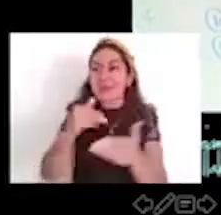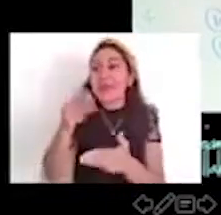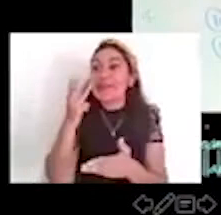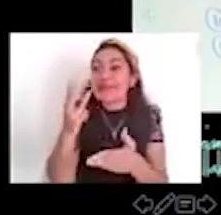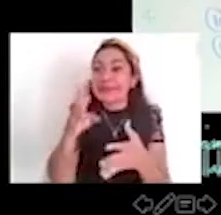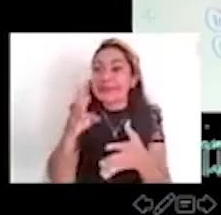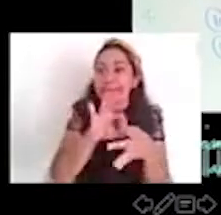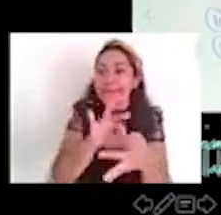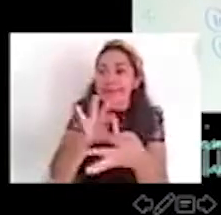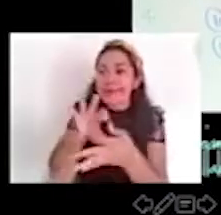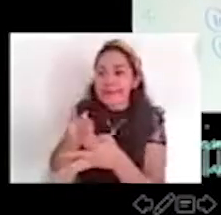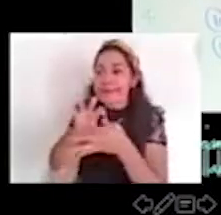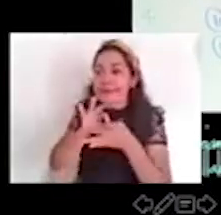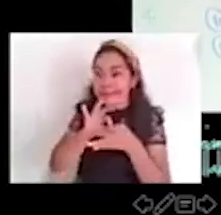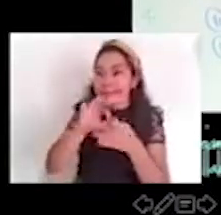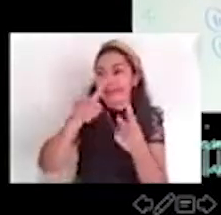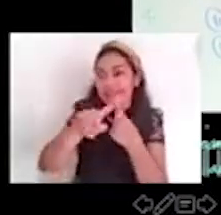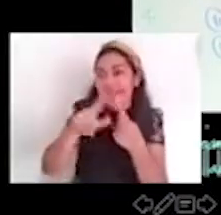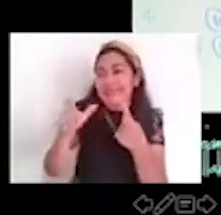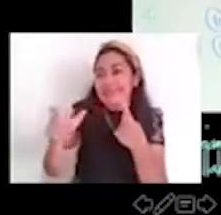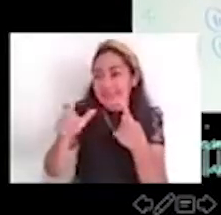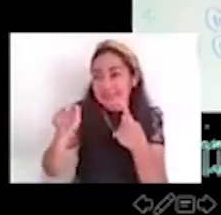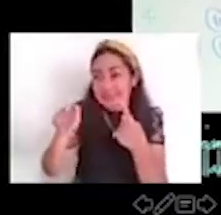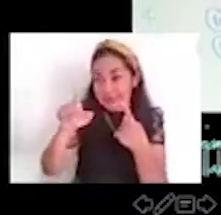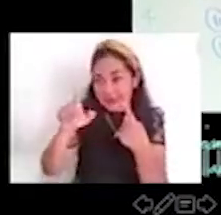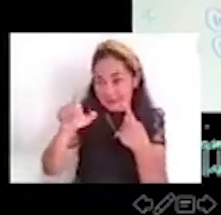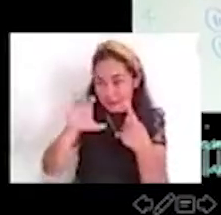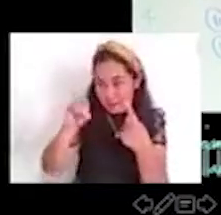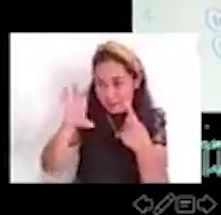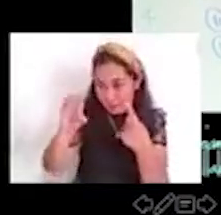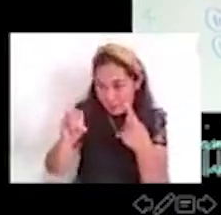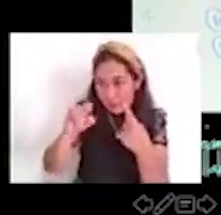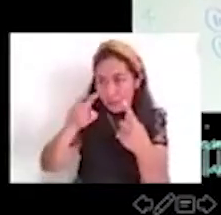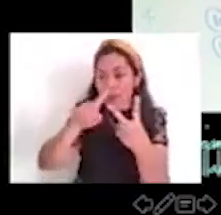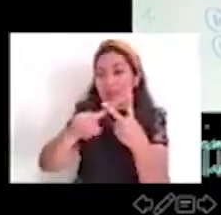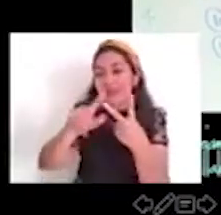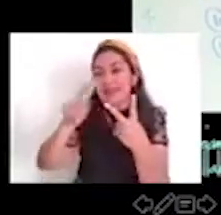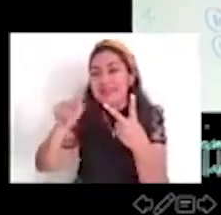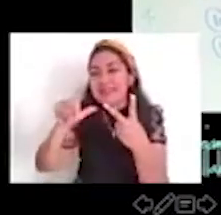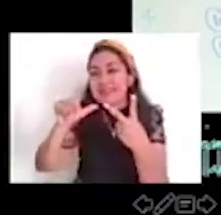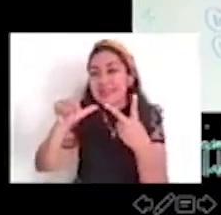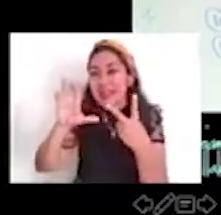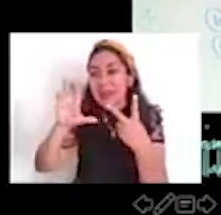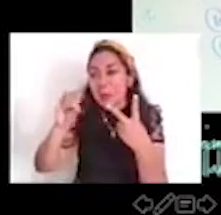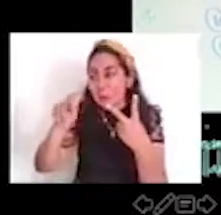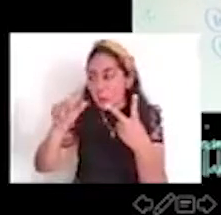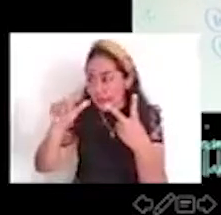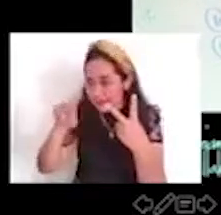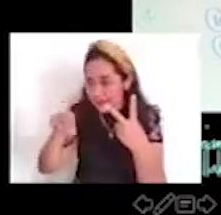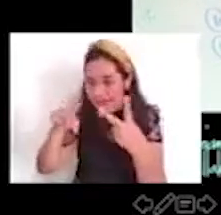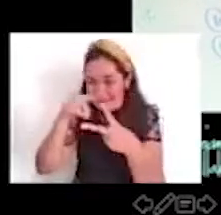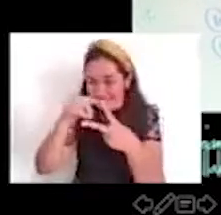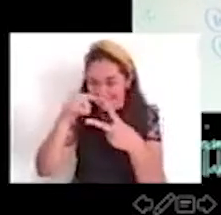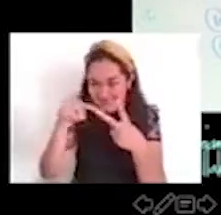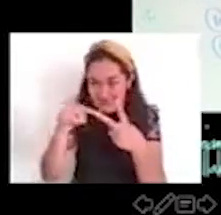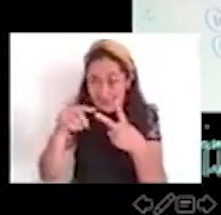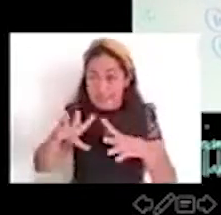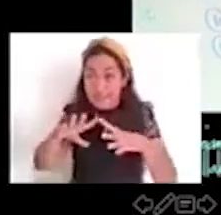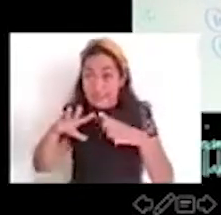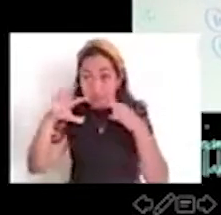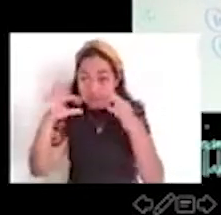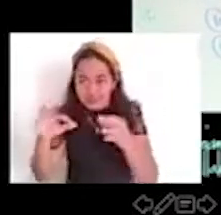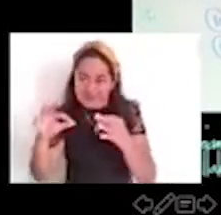Tlacopan. Tlacopan de origen y linaje tecpaneca y Texcoco de origen y linaje